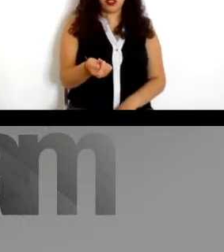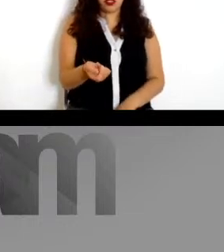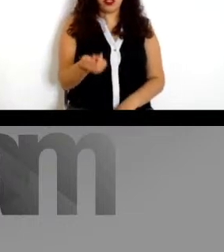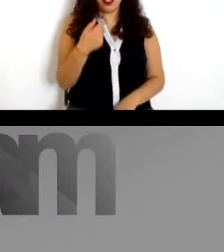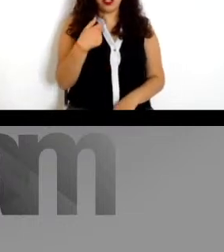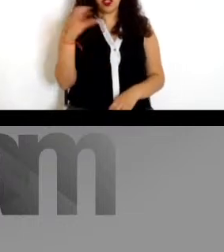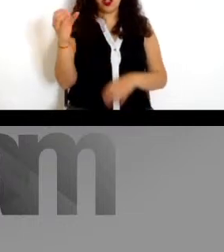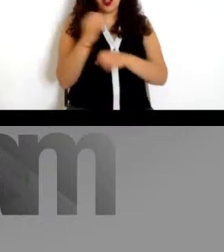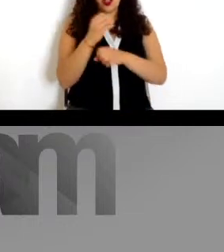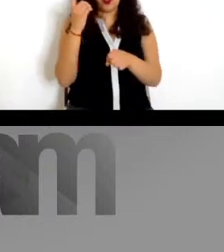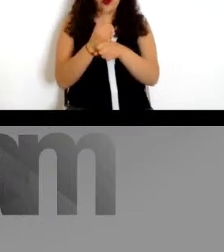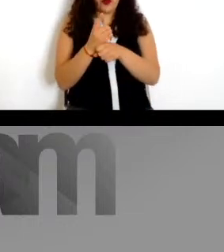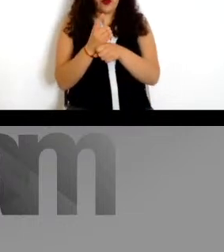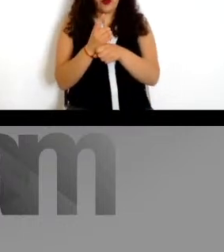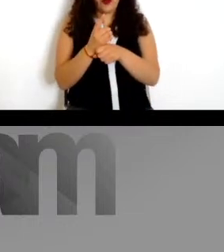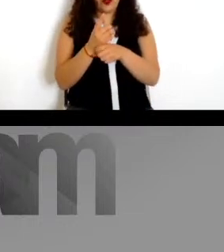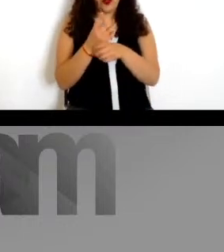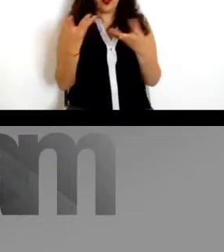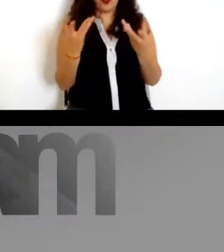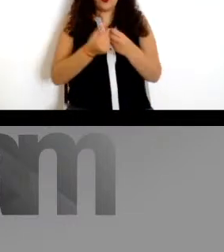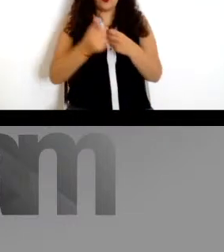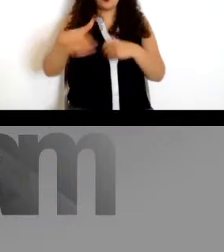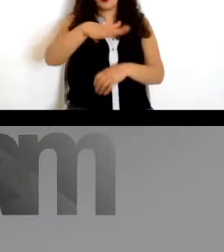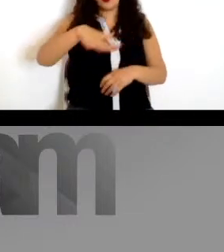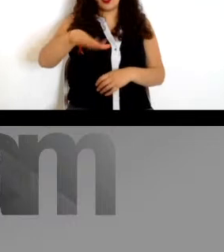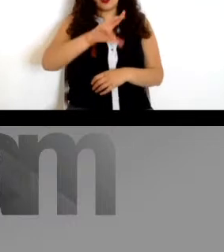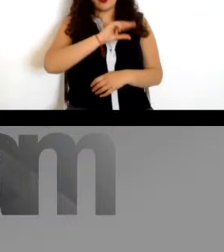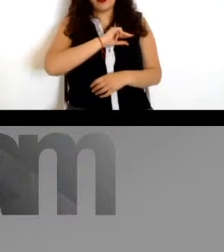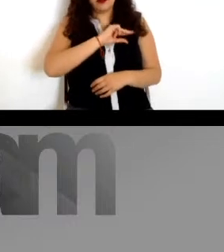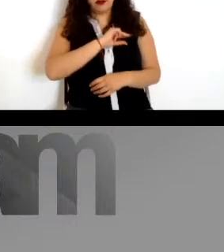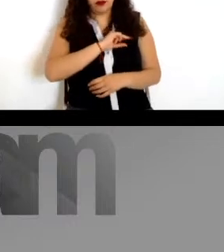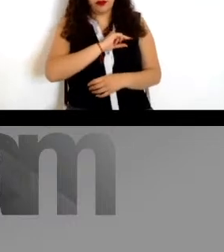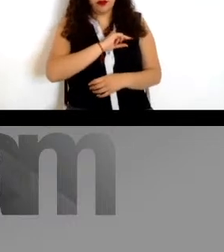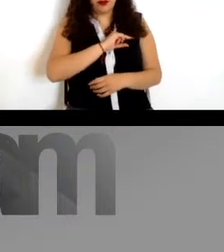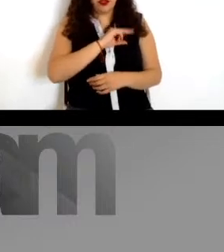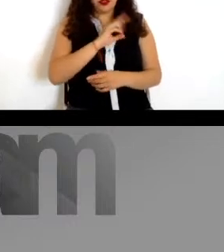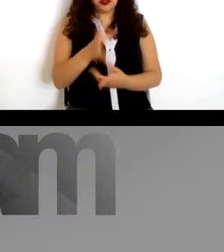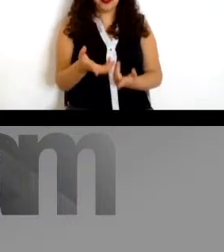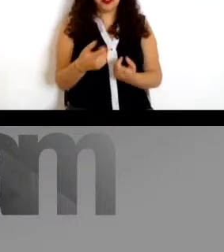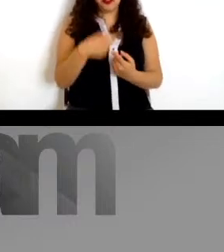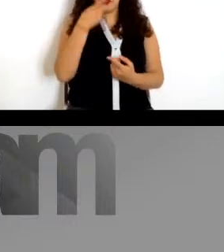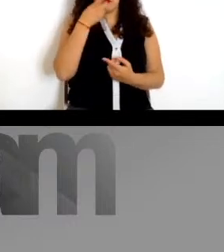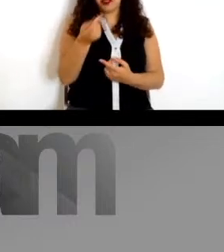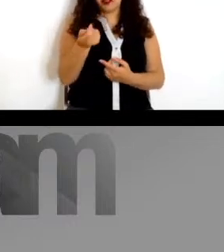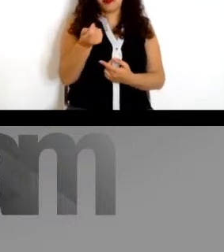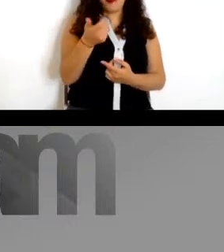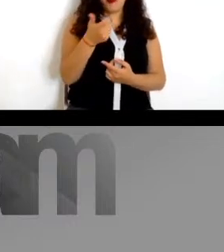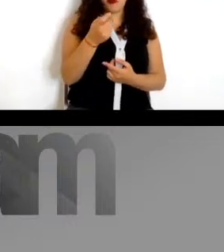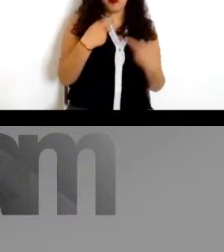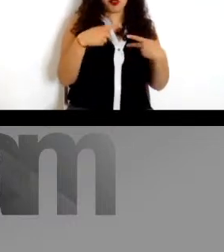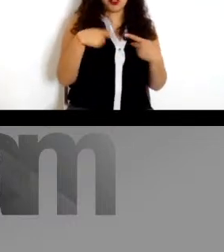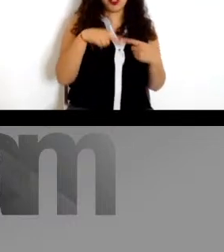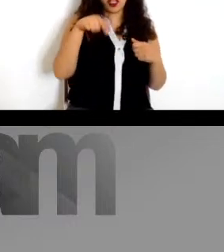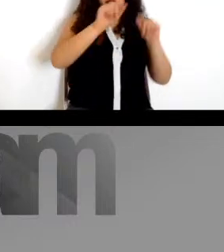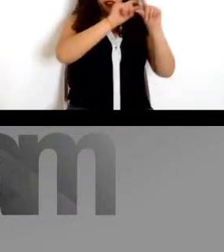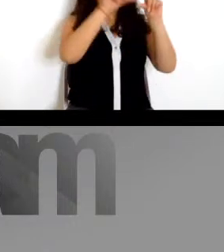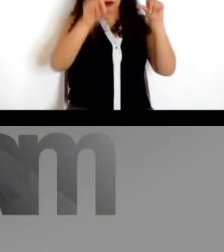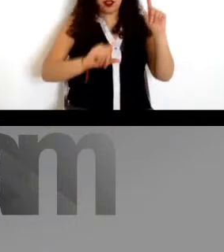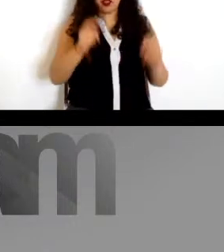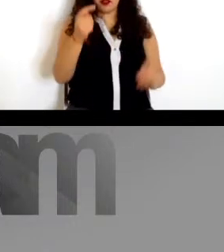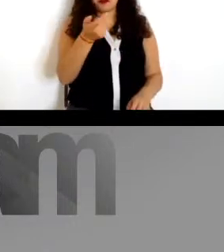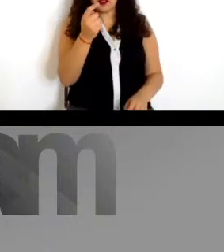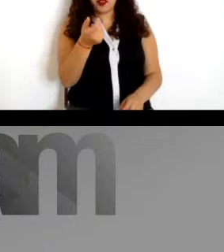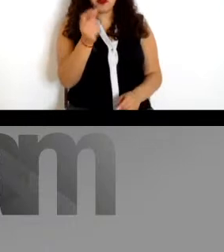estar colaborando en el sector privado y puedo decir que son muy pocas referencias en el país. Cuando tenemos toda